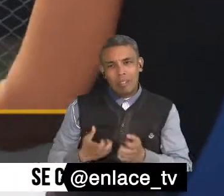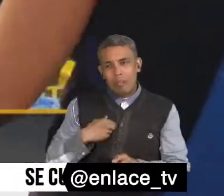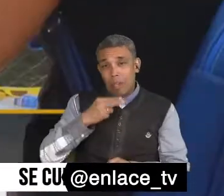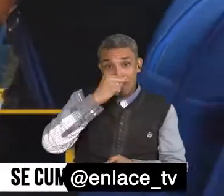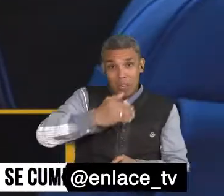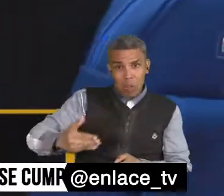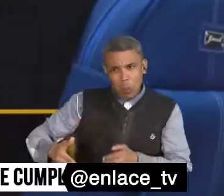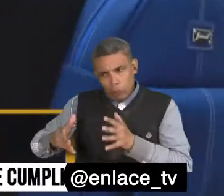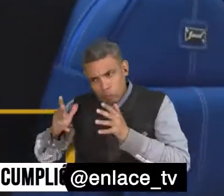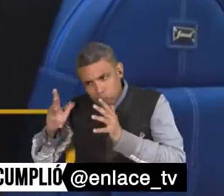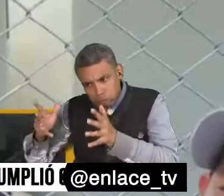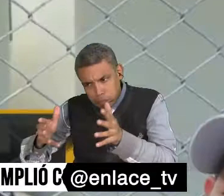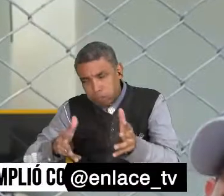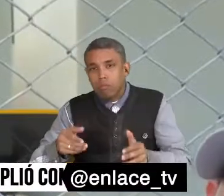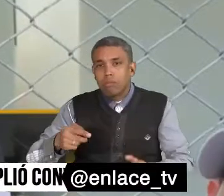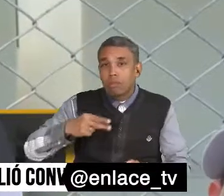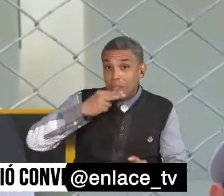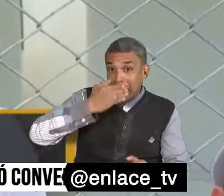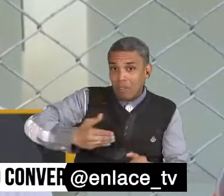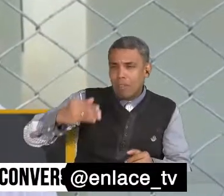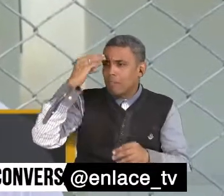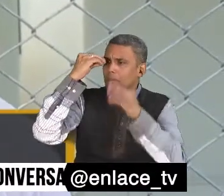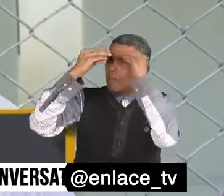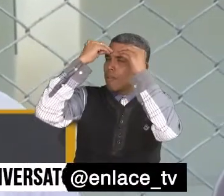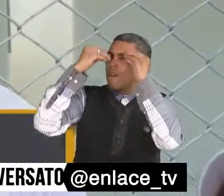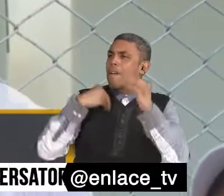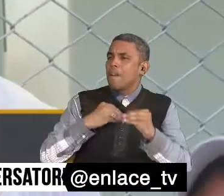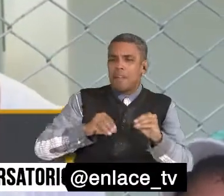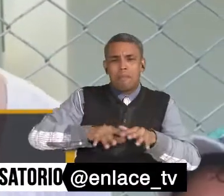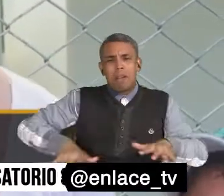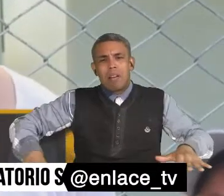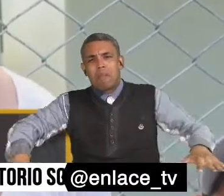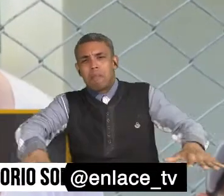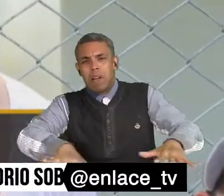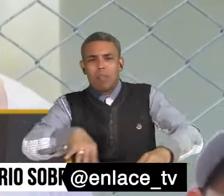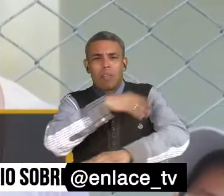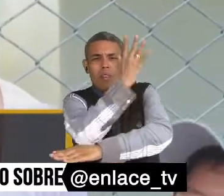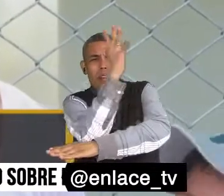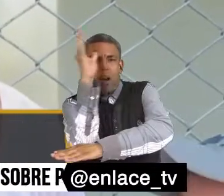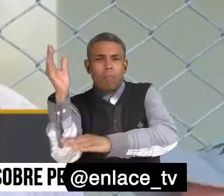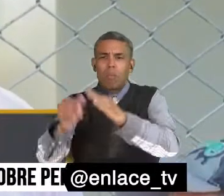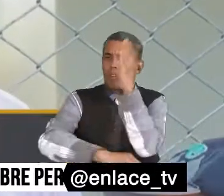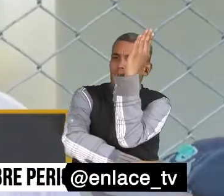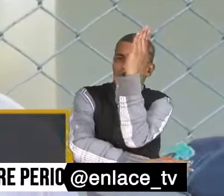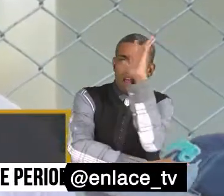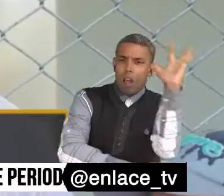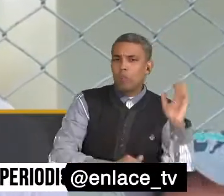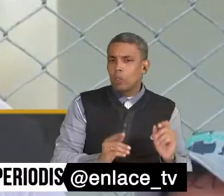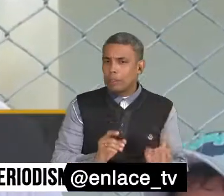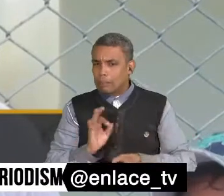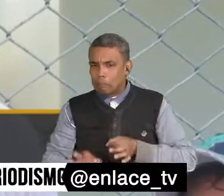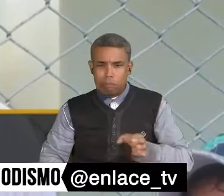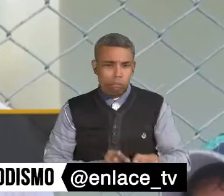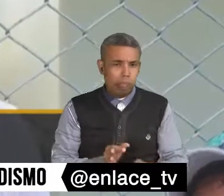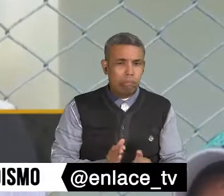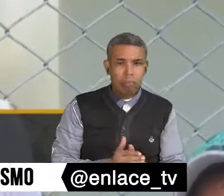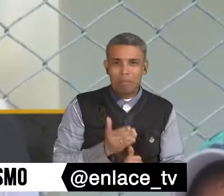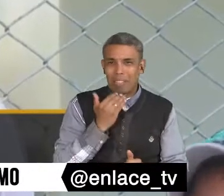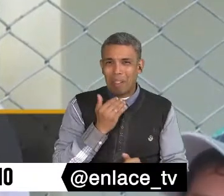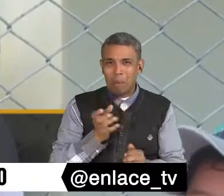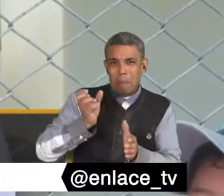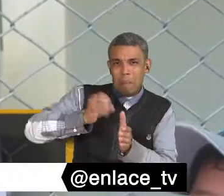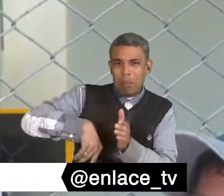Con esto nuestros hijos aprenden a cuidar el medio ambiente, a tener cultura y